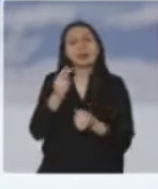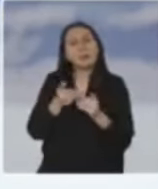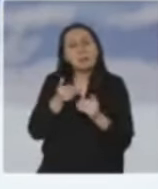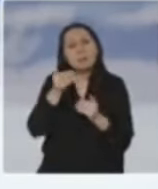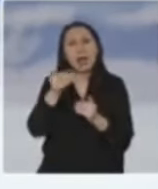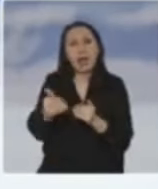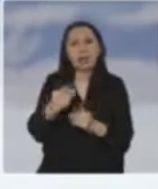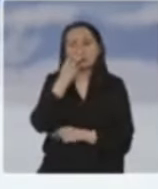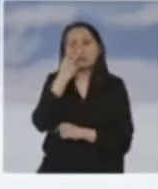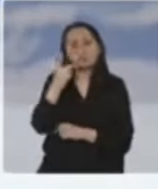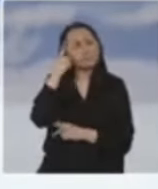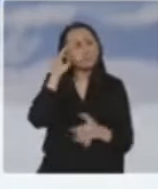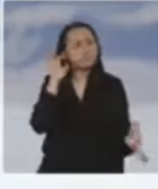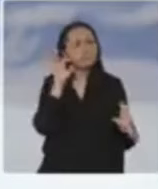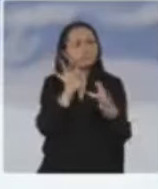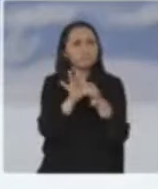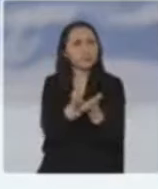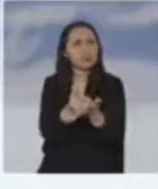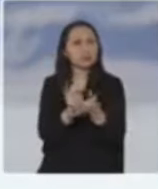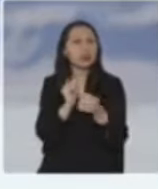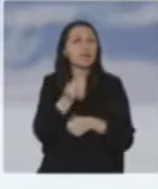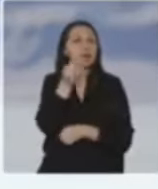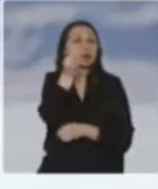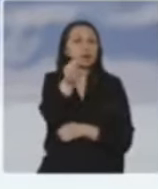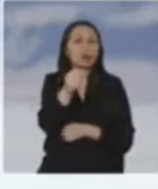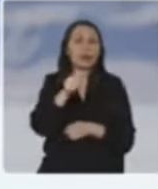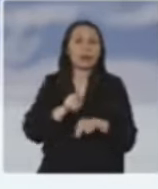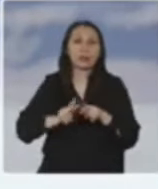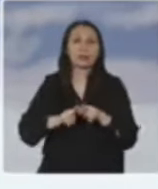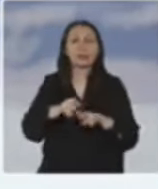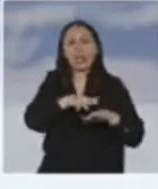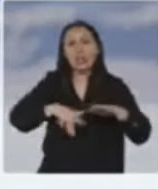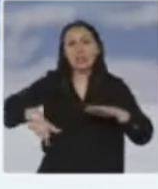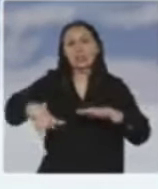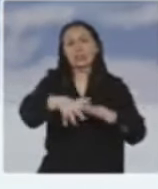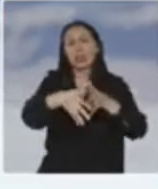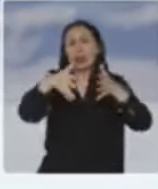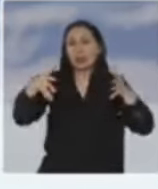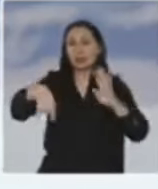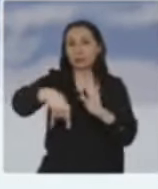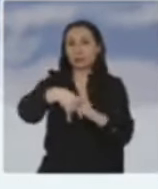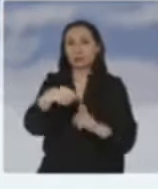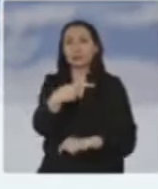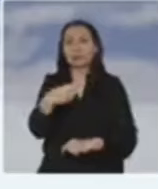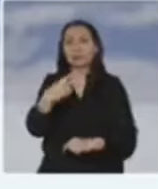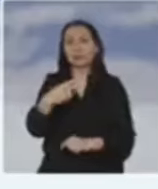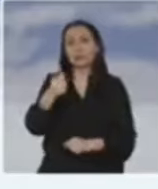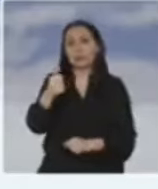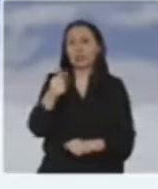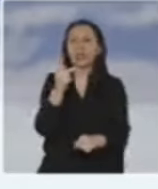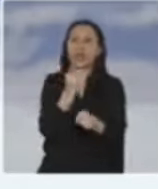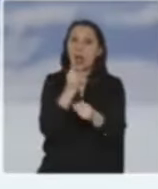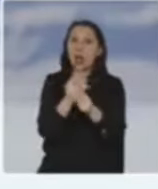ir más allá y tener una visión de actividad estratégica de largo plazo y eso es lo que estamos haciendo con la Isla Grande de chiloé son 126